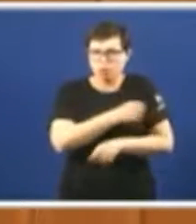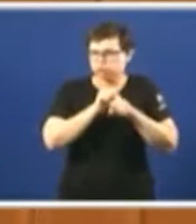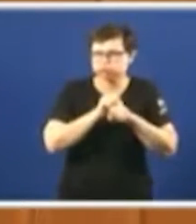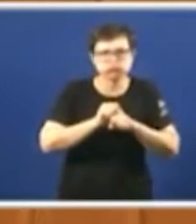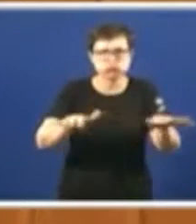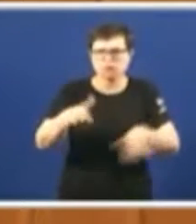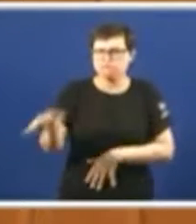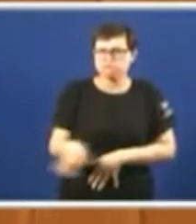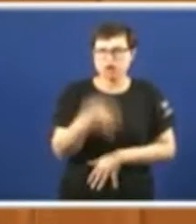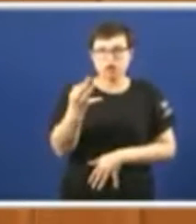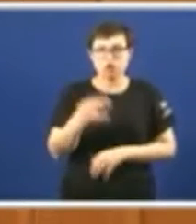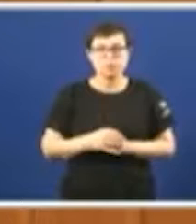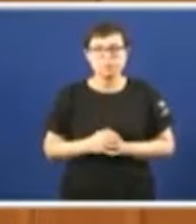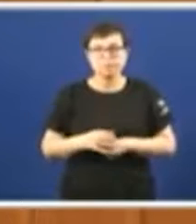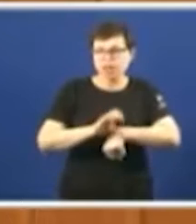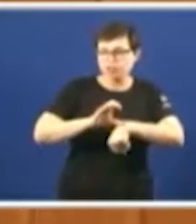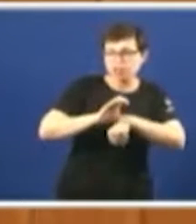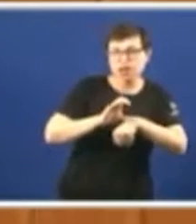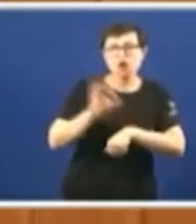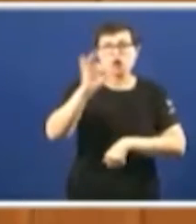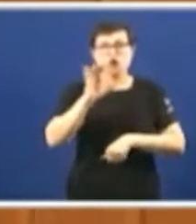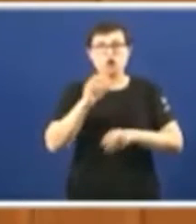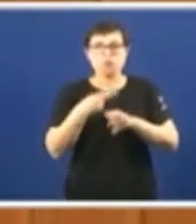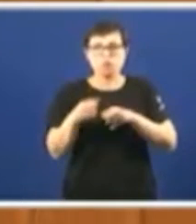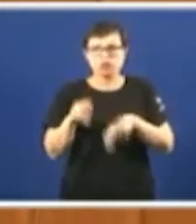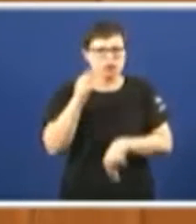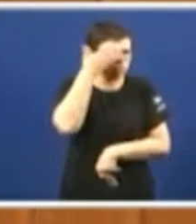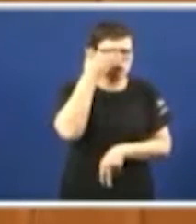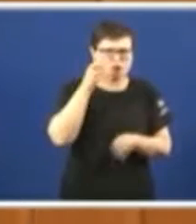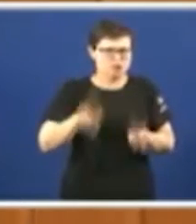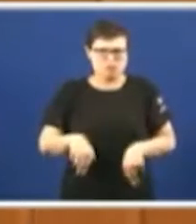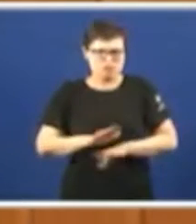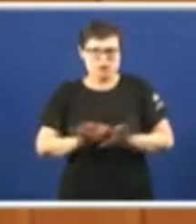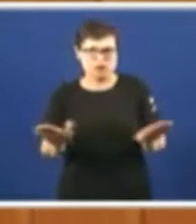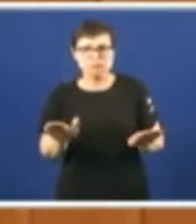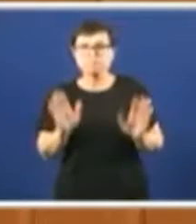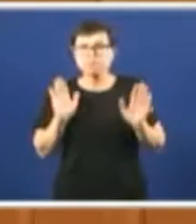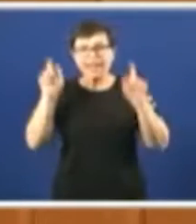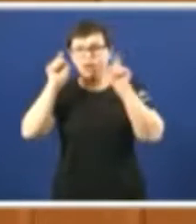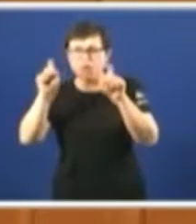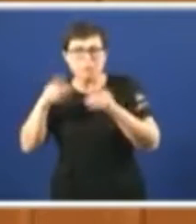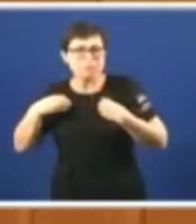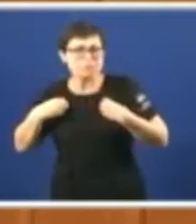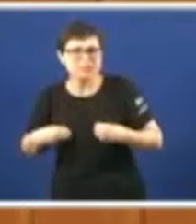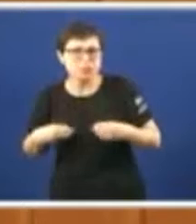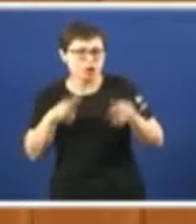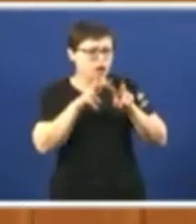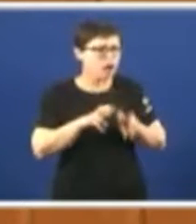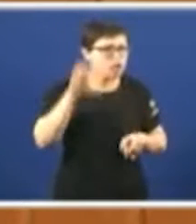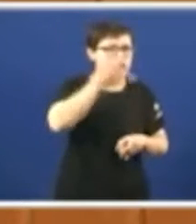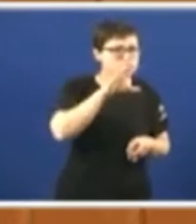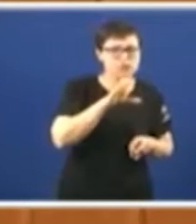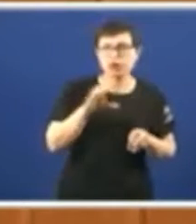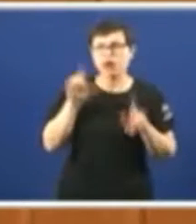posible. Ningún deputado ou conselleiro podería nin querría mirar para outro lado. Pois resulta que coa educación pasa exactamente isto, que os expertos